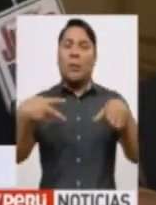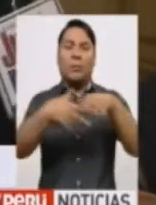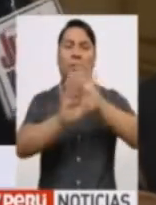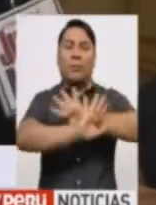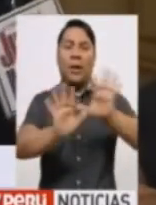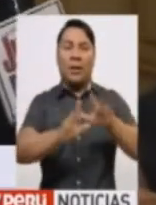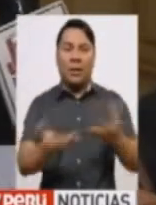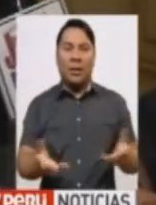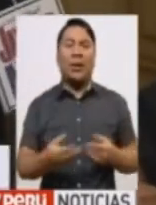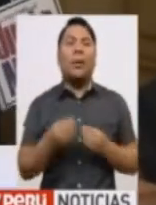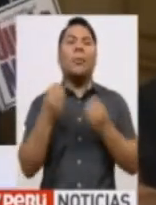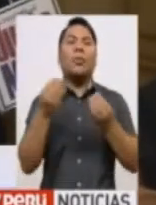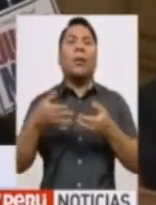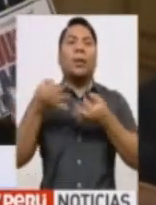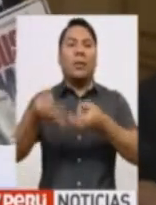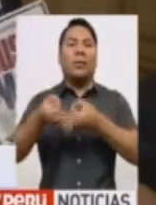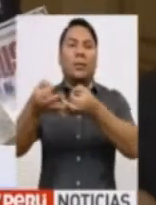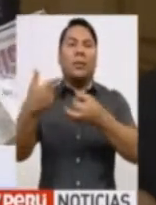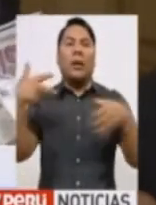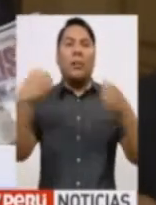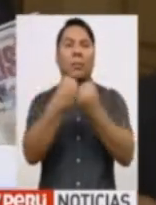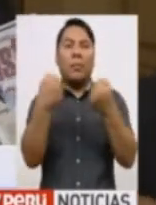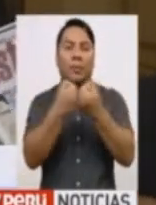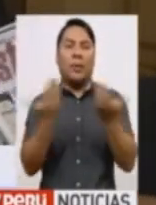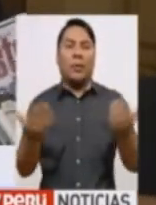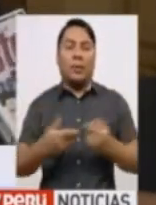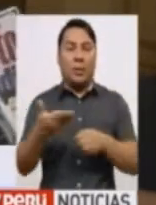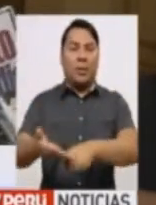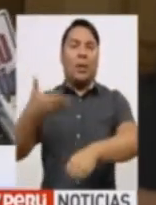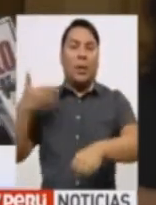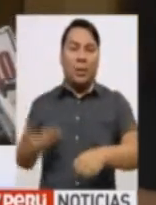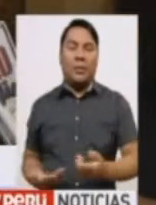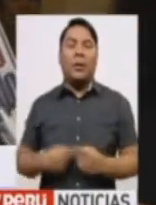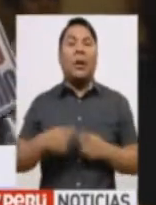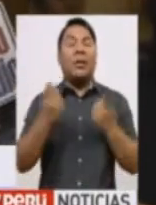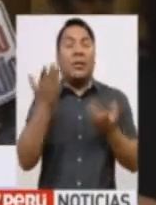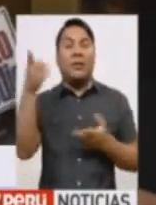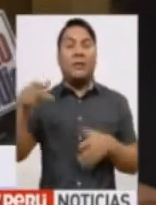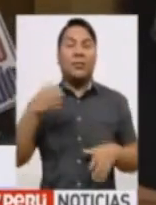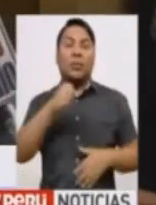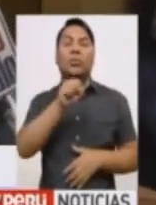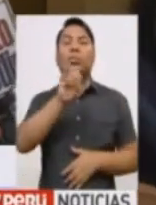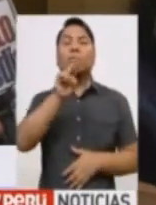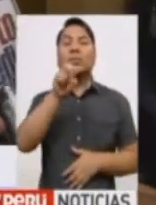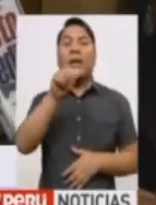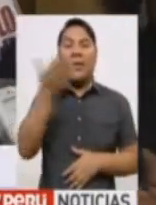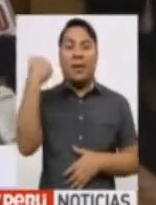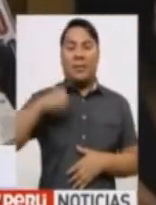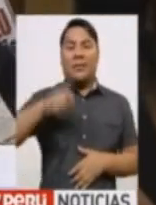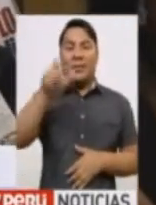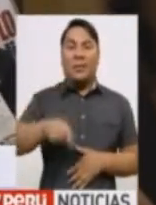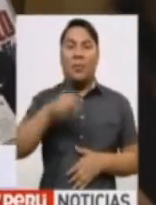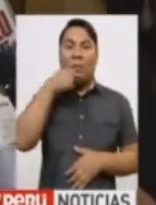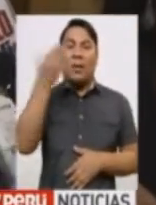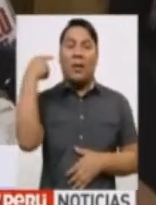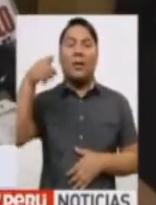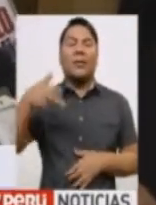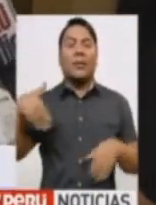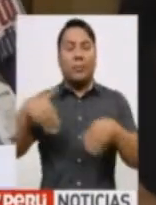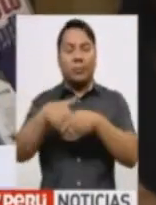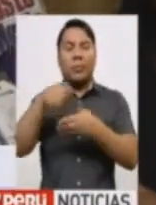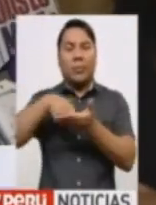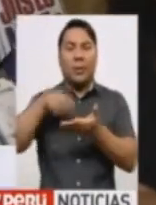que experimentó que la señora Susana Villarán le modificase el contrato de la línea amarilla, cuando recuperó la